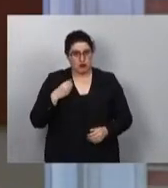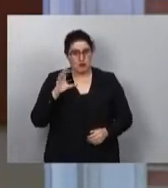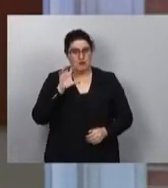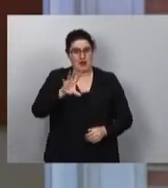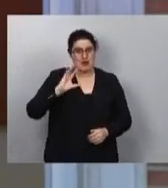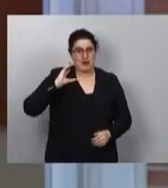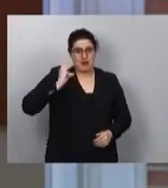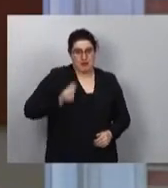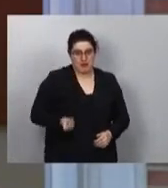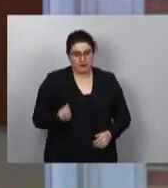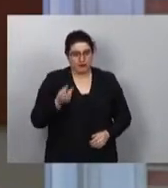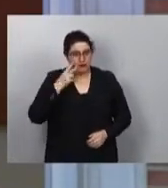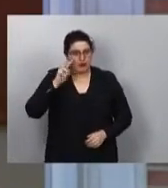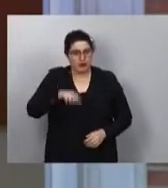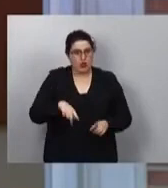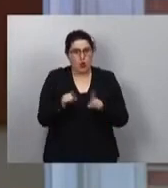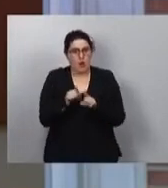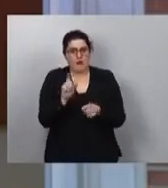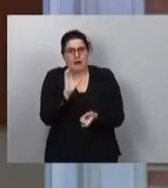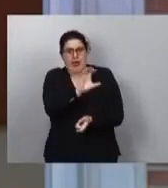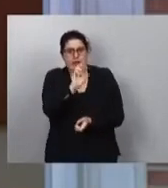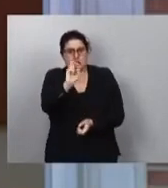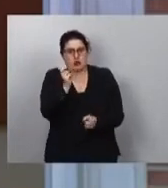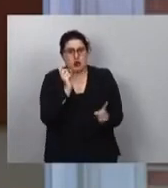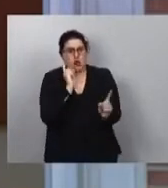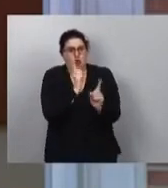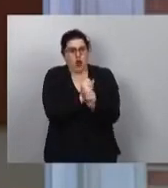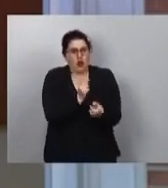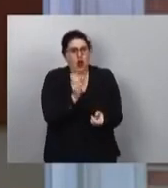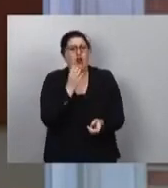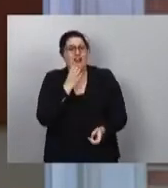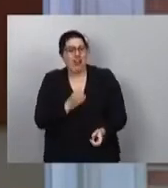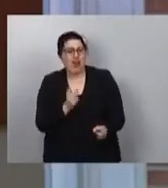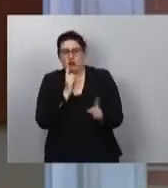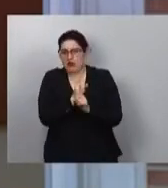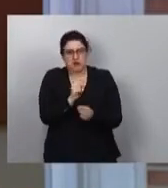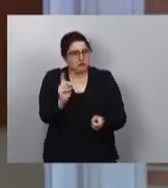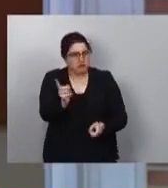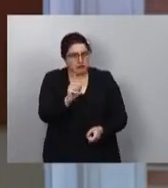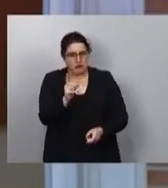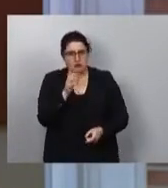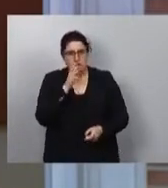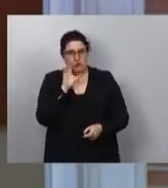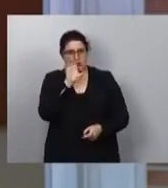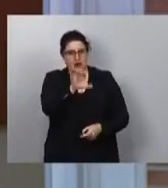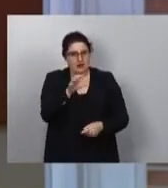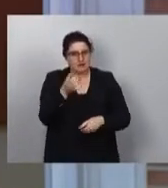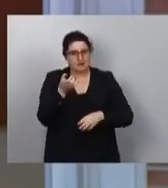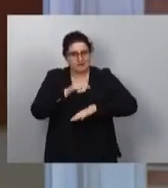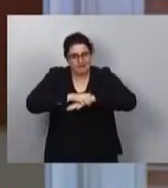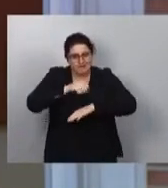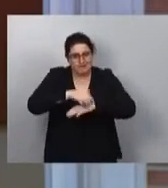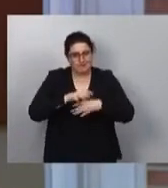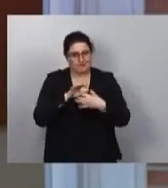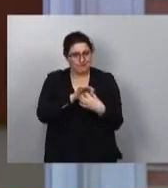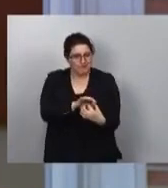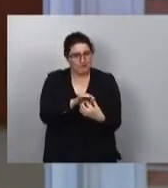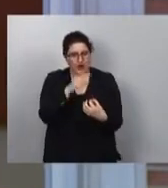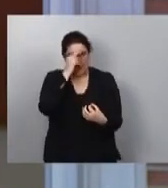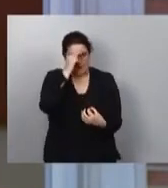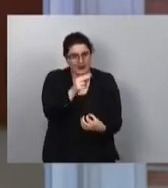se ha trasladado a la empresa que se está encargando de preparar el material militar para mandarlo a kev entre el cual pues destacan esos famosos carros de combate